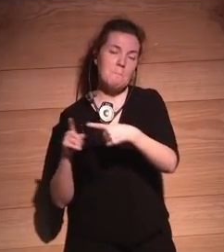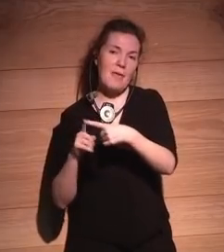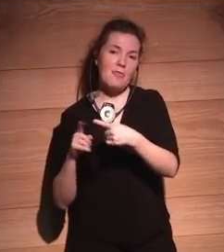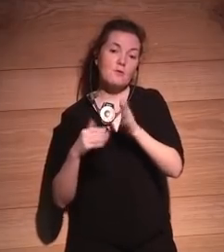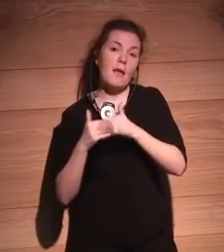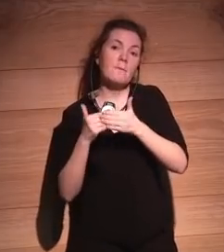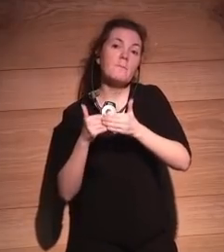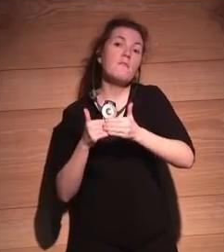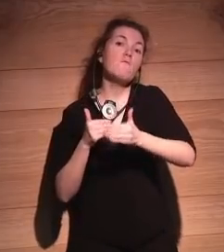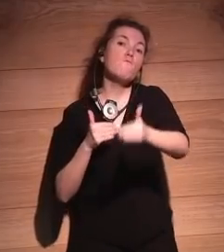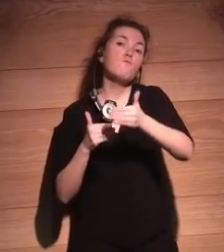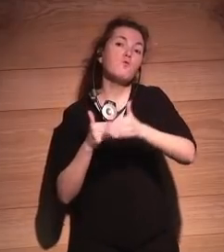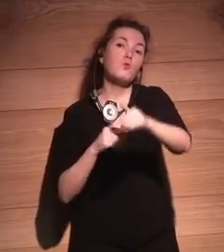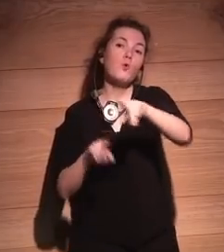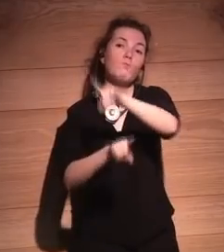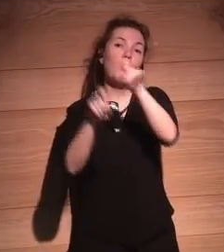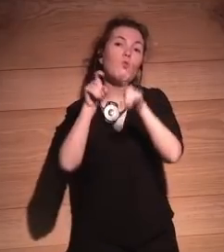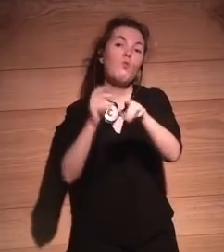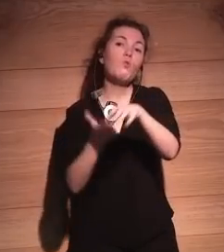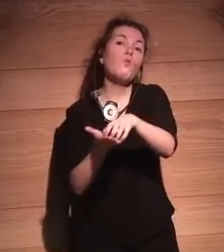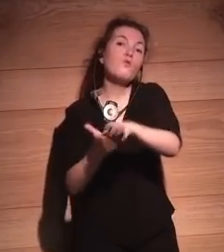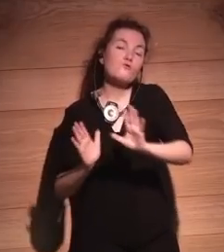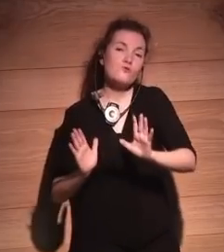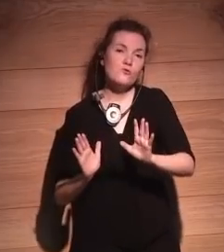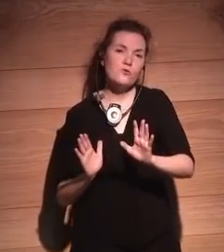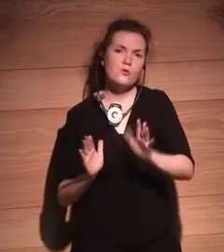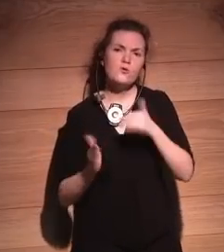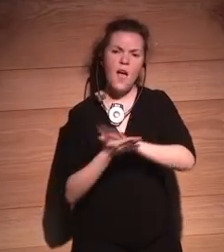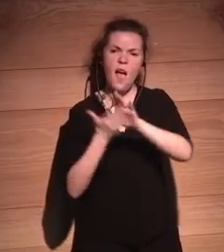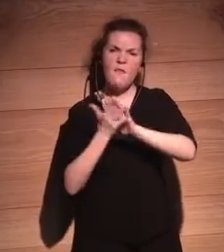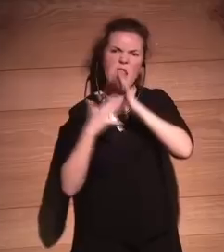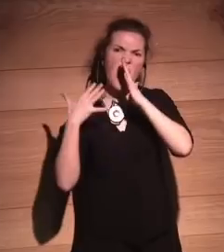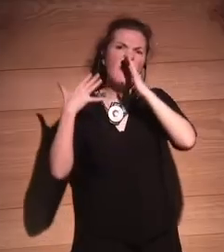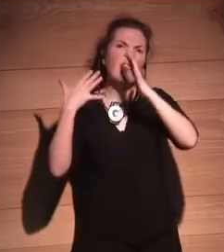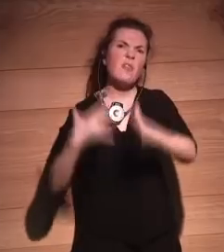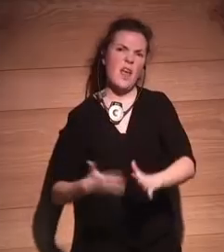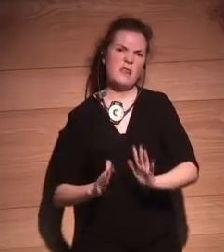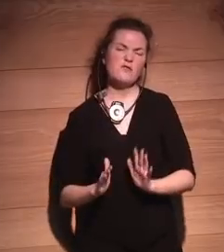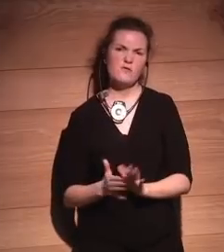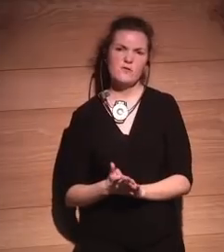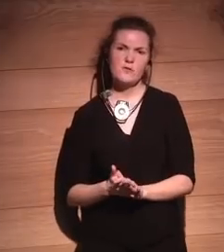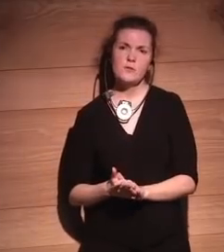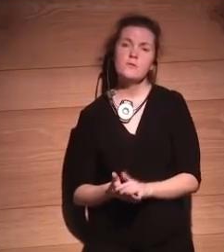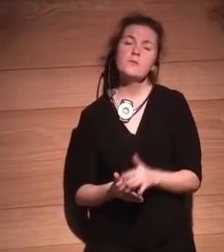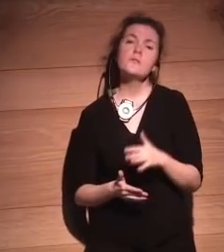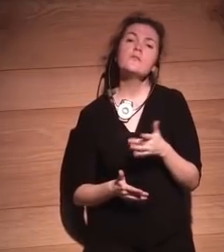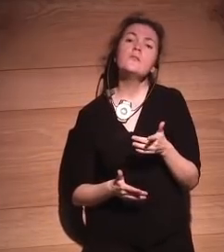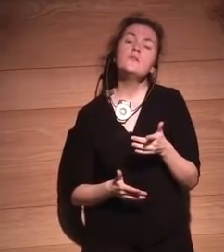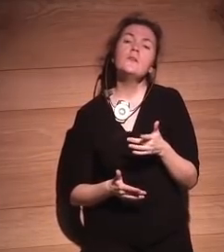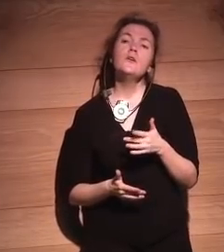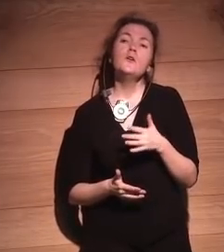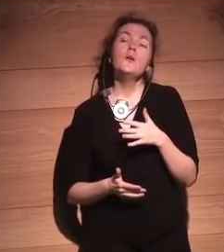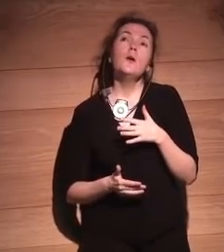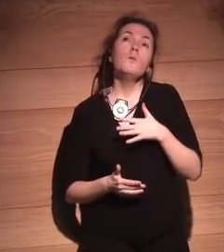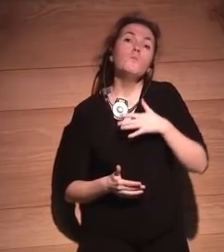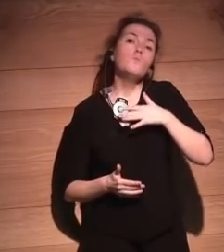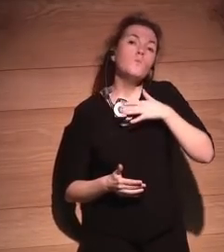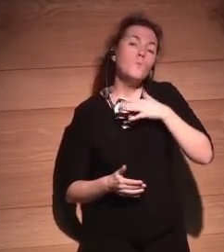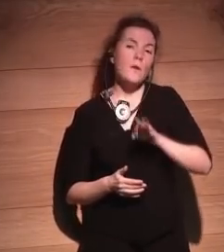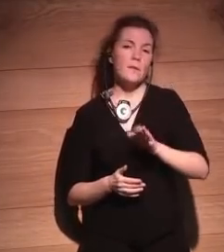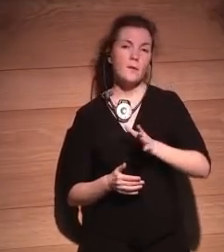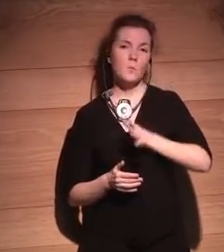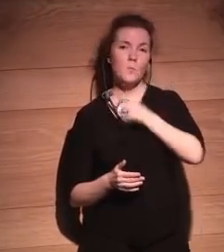con futuro dudoso. Llevo hablando de eso 10 años ya, y quizás debido